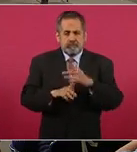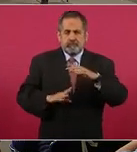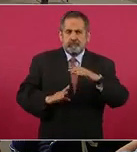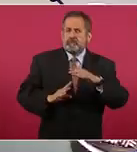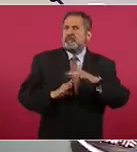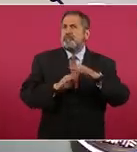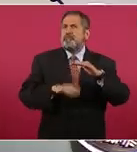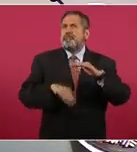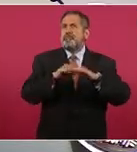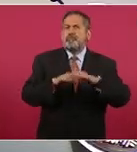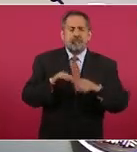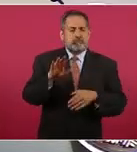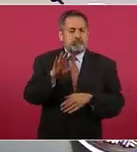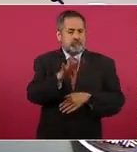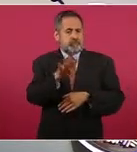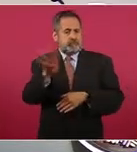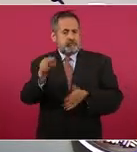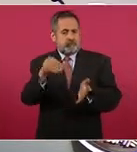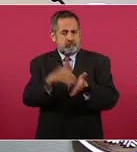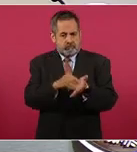ya